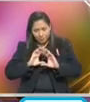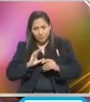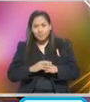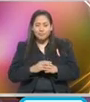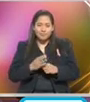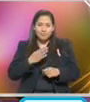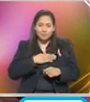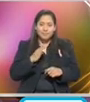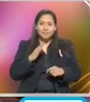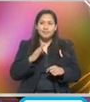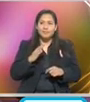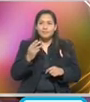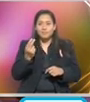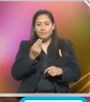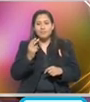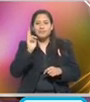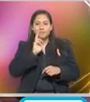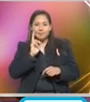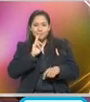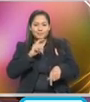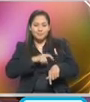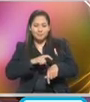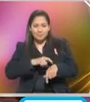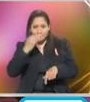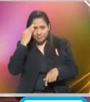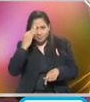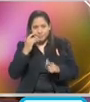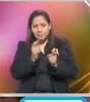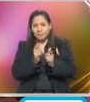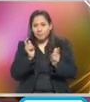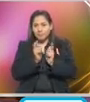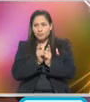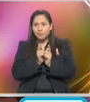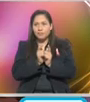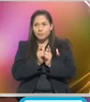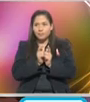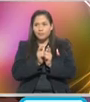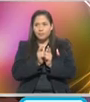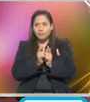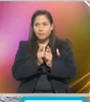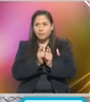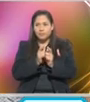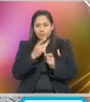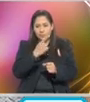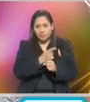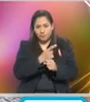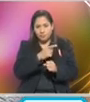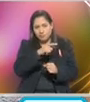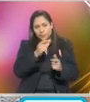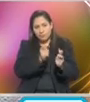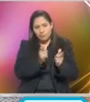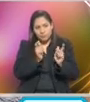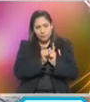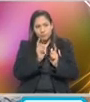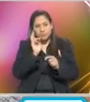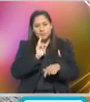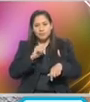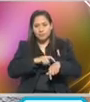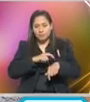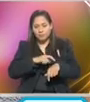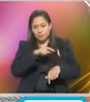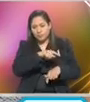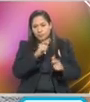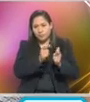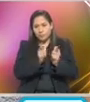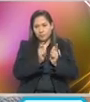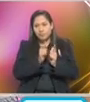Bueno, pues hay que ver los tiempos del grupo, ¿sabes? Porque la Claro. prioridad es el grupo, entonces pues hay que ver los horarios del grupo